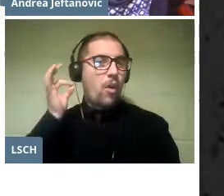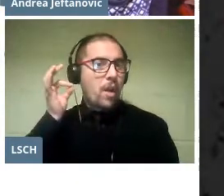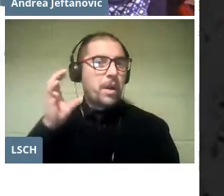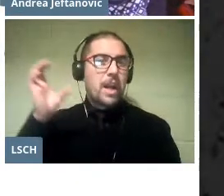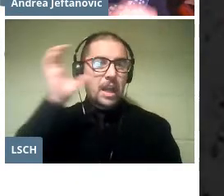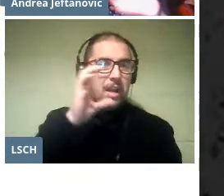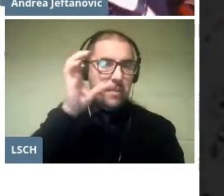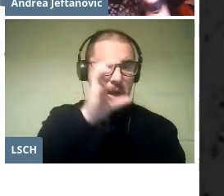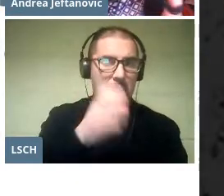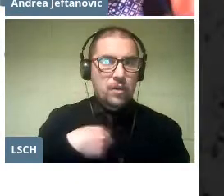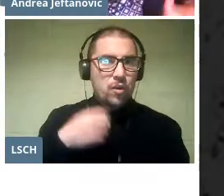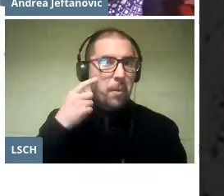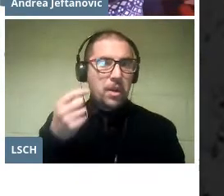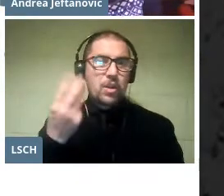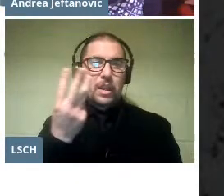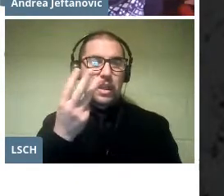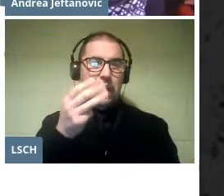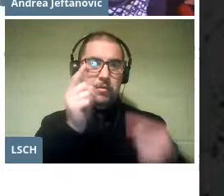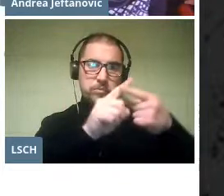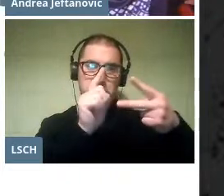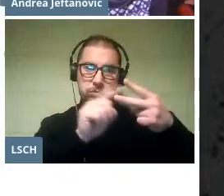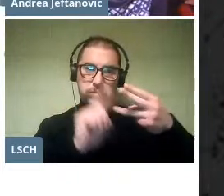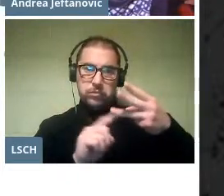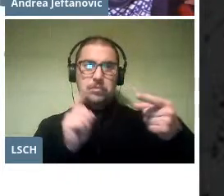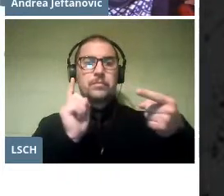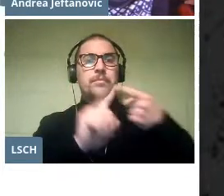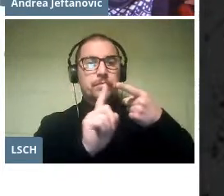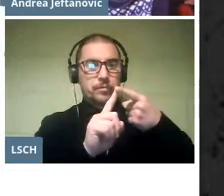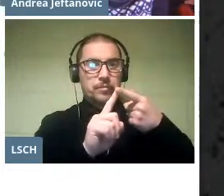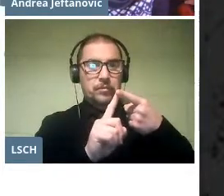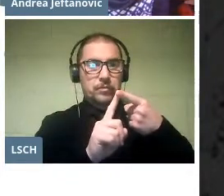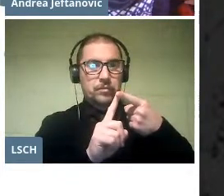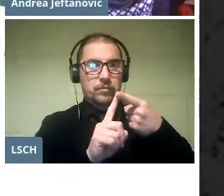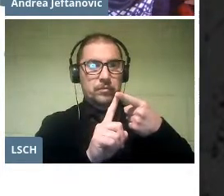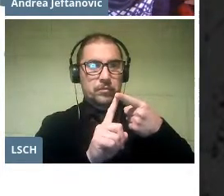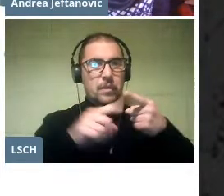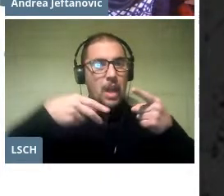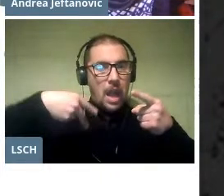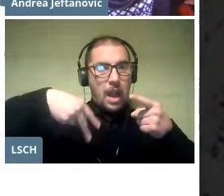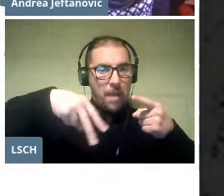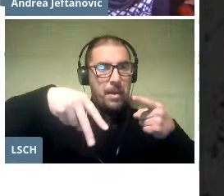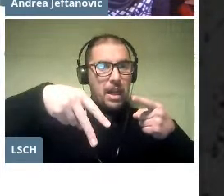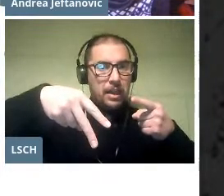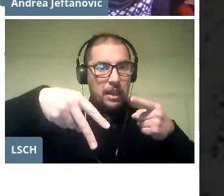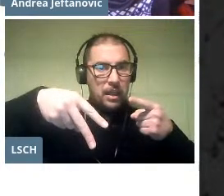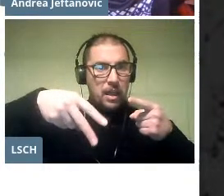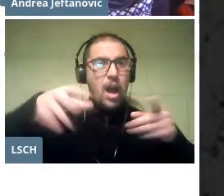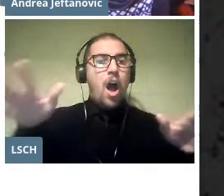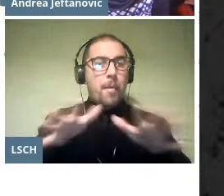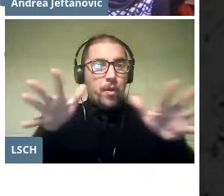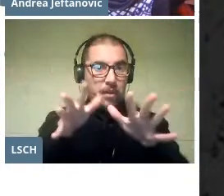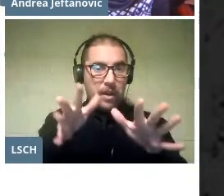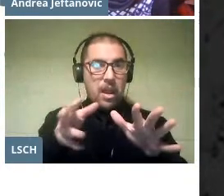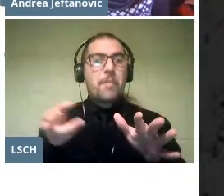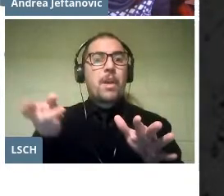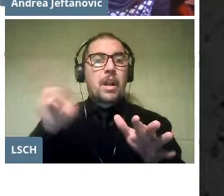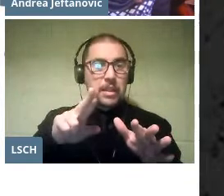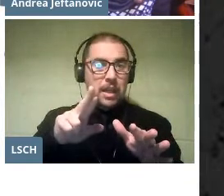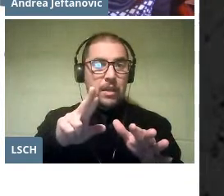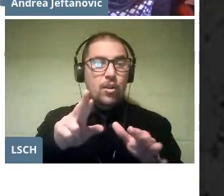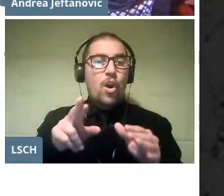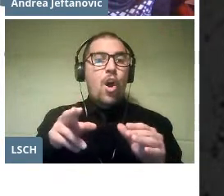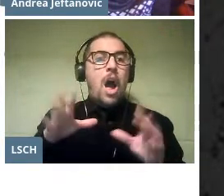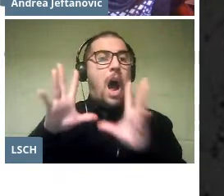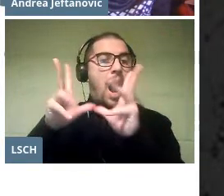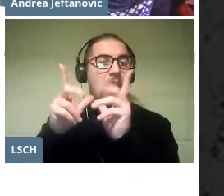viajado, los pienso en tres líneas. Primero, estas caminatas han sido motivadas por el regreso a los orígenes